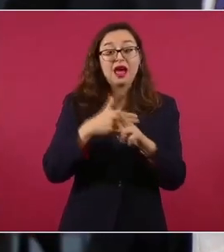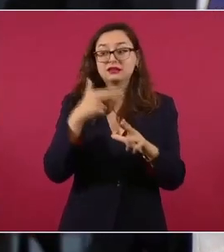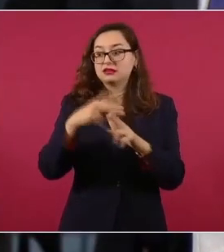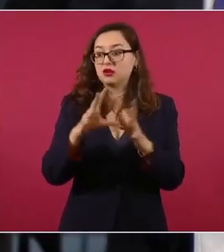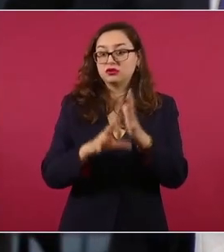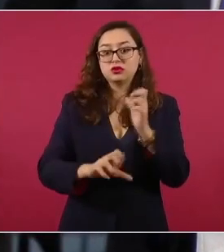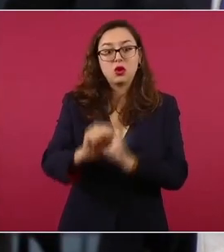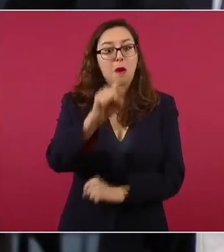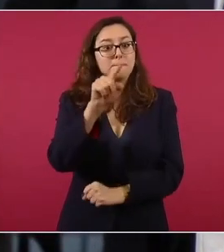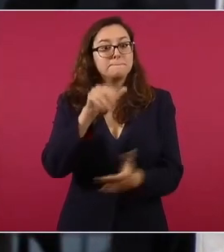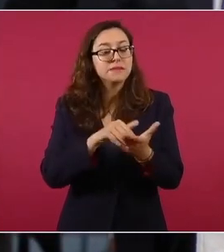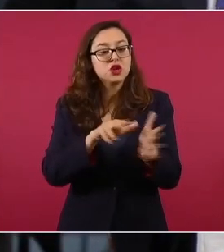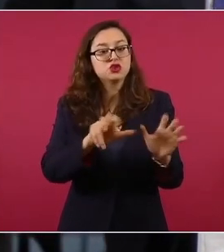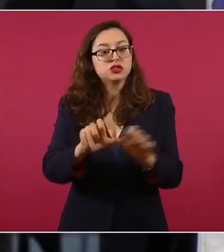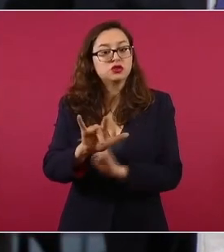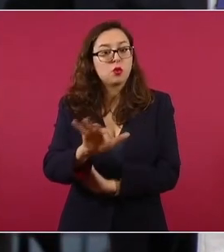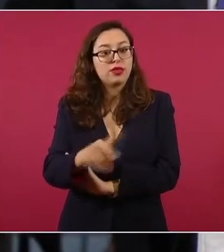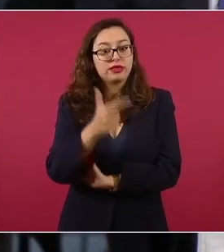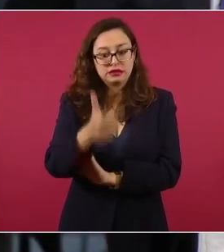1857, no eran ciudadanos.